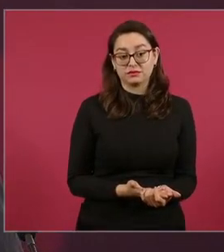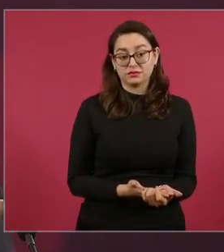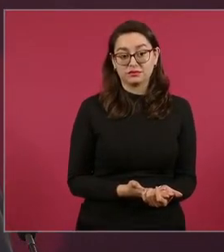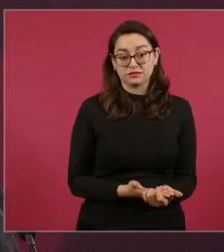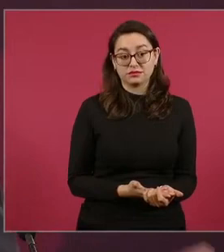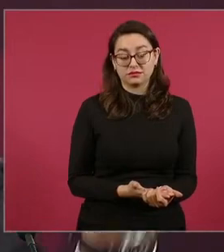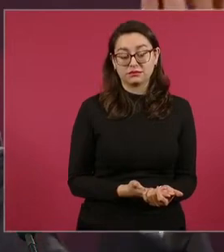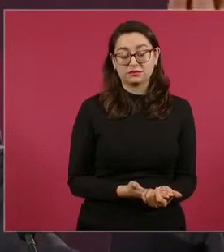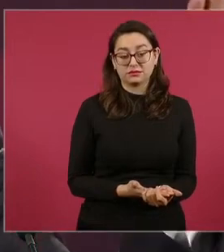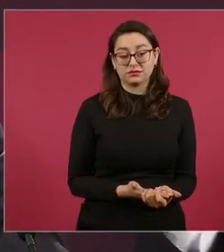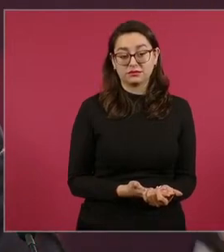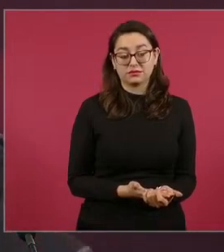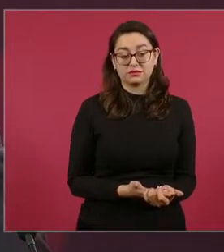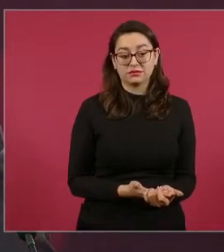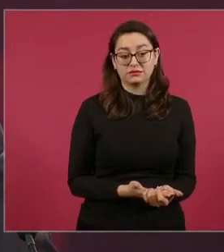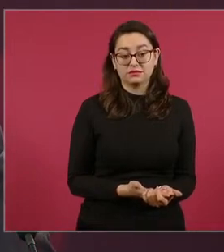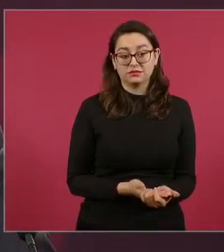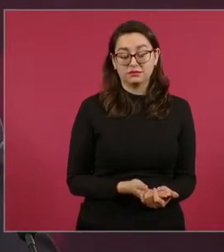que